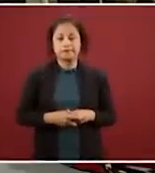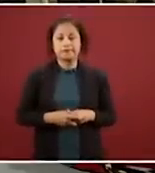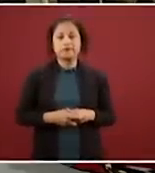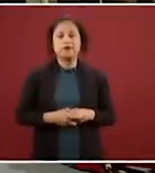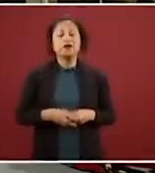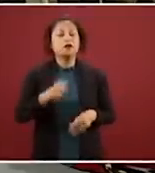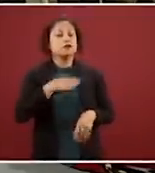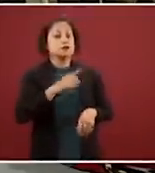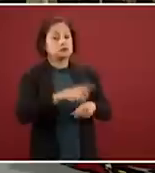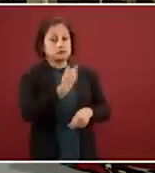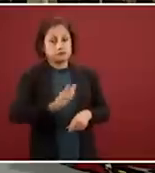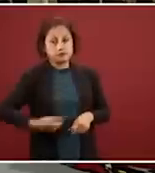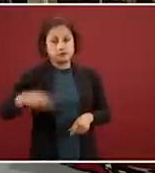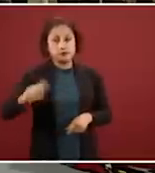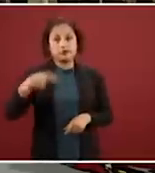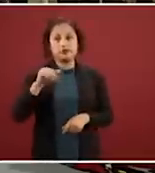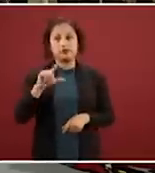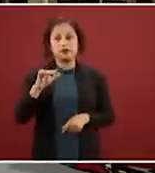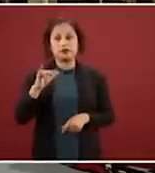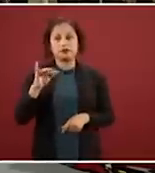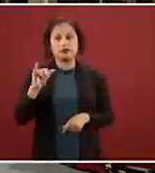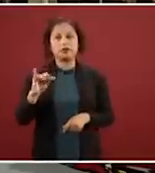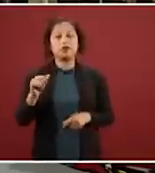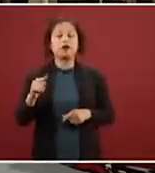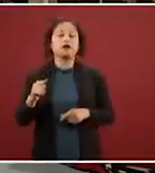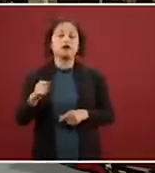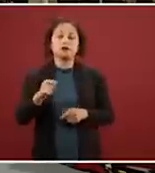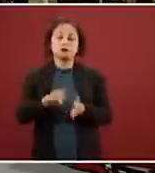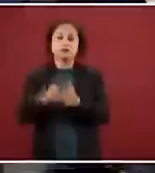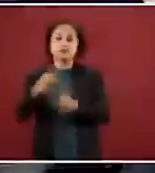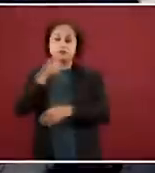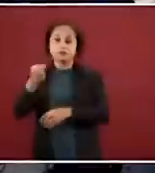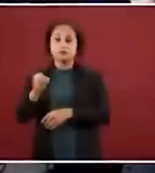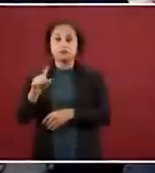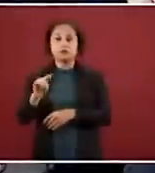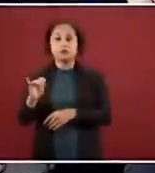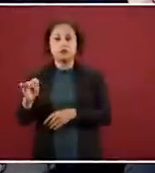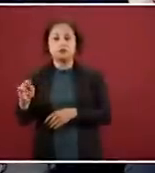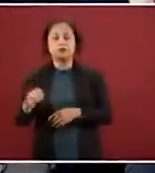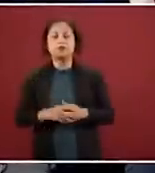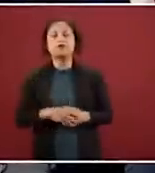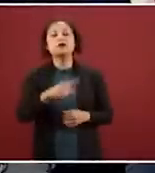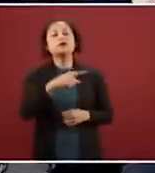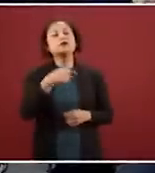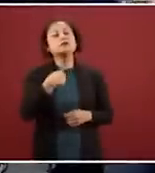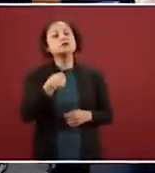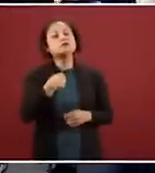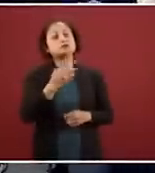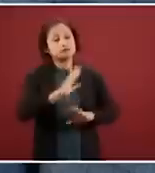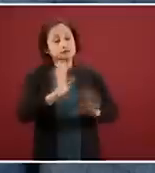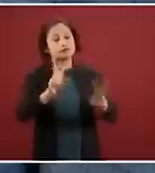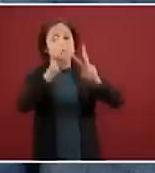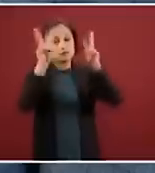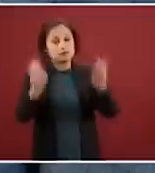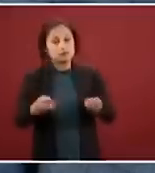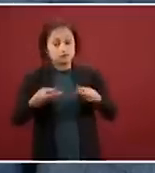Buen día, presidente. Gracias. Dalila Escobar, corresponsal de Tiempo.tv. Ya hablaba usted del tema del gasto del gobierno. Preguntarle si observa para este